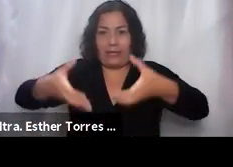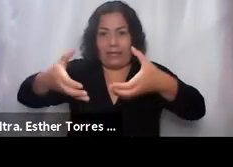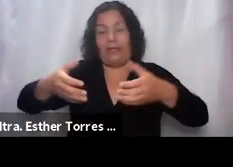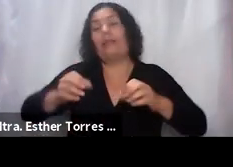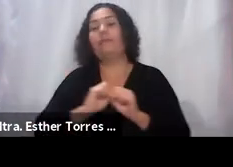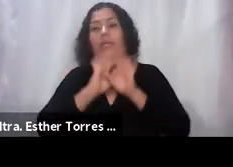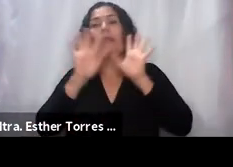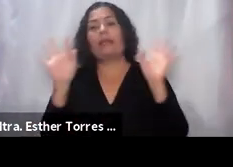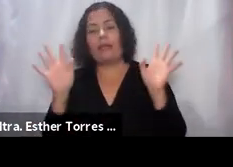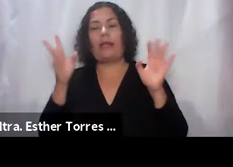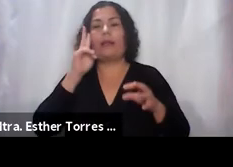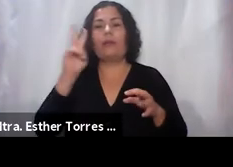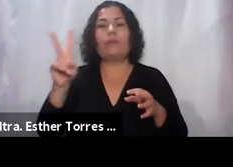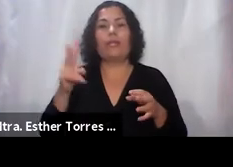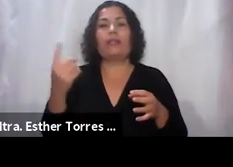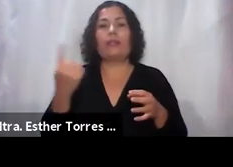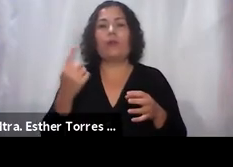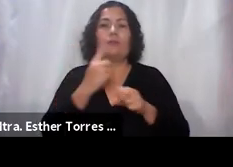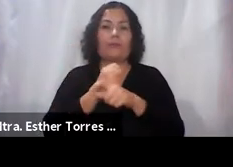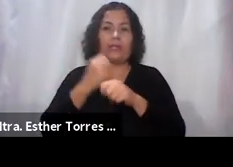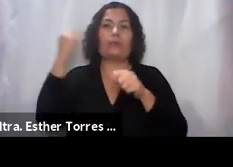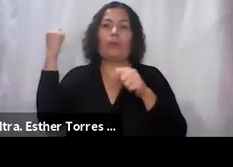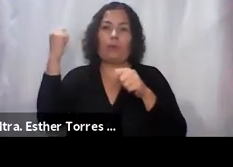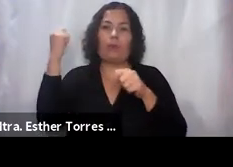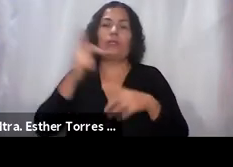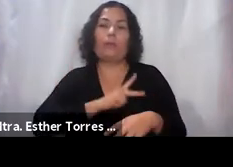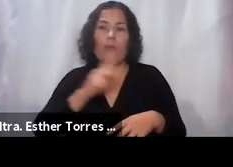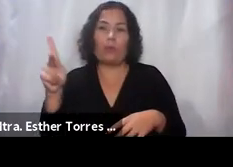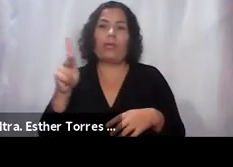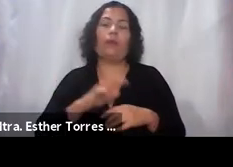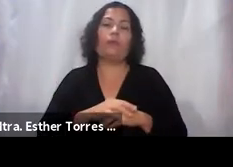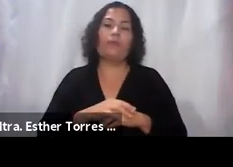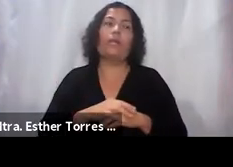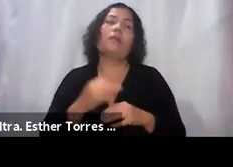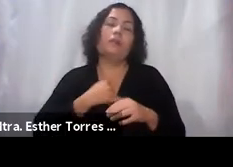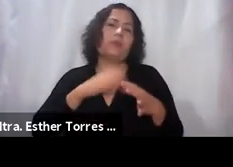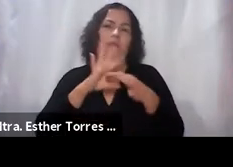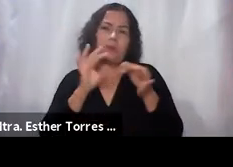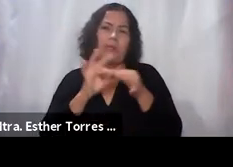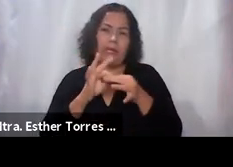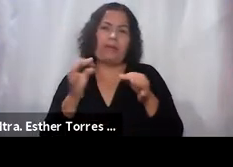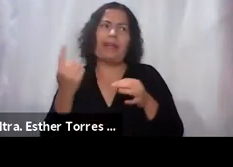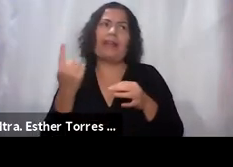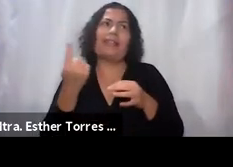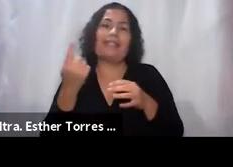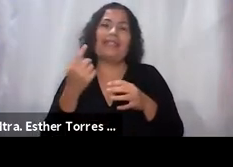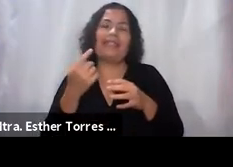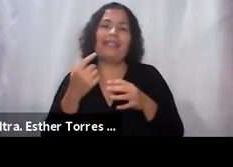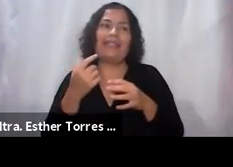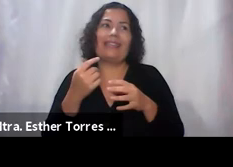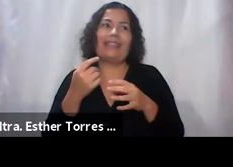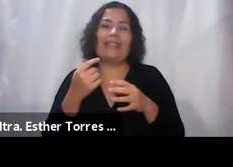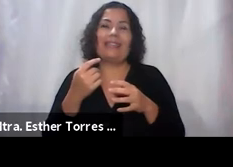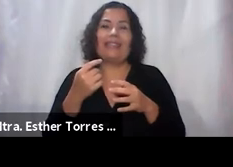en cuenta, ¿no? El transporte público, ¿no? Yo les decía de qué tamaño es ese transporte público que pasa por